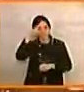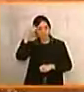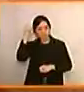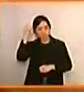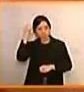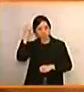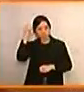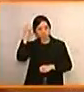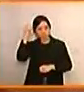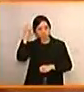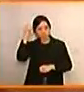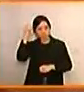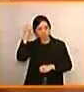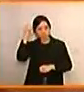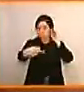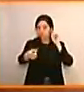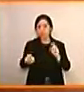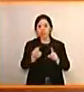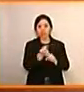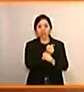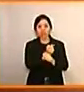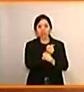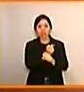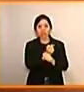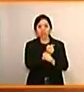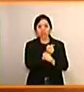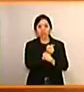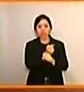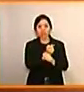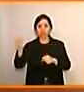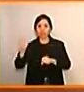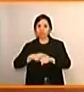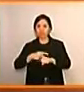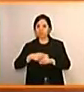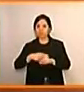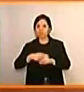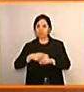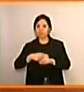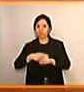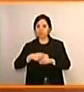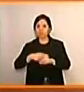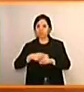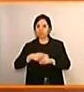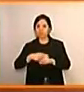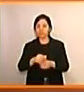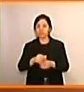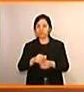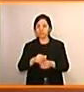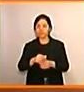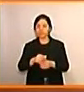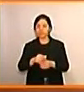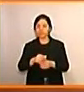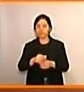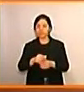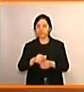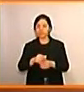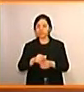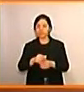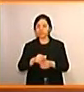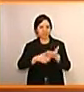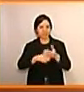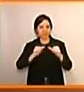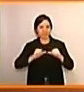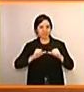sueños una realidad con la diaria y ganar hasta 60 veces su cantidad invertida. ¿Qué les parece si va listando bien su boletito?